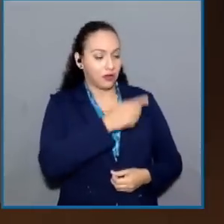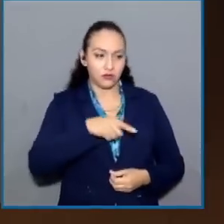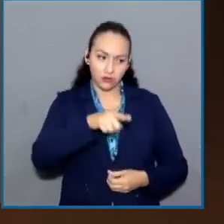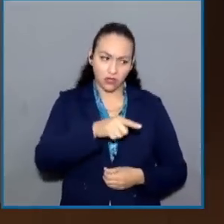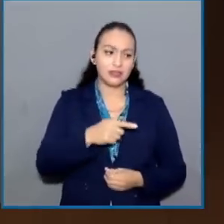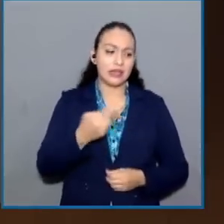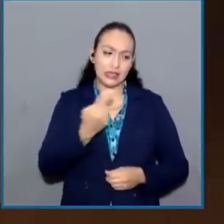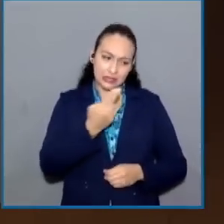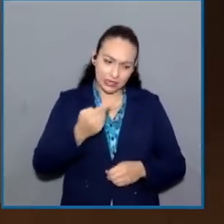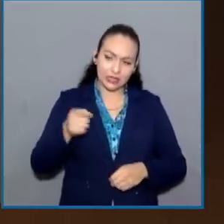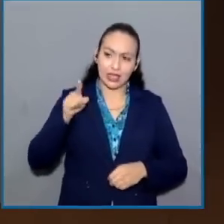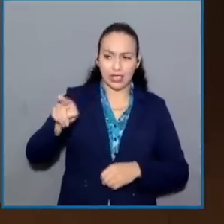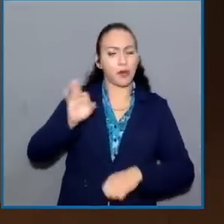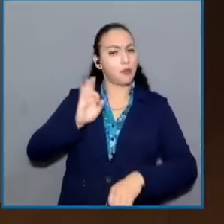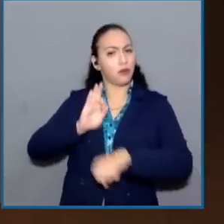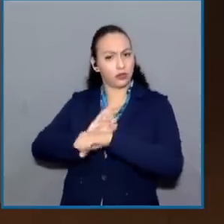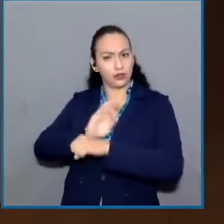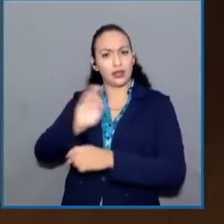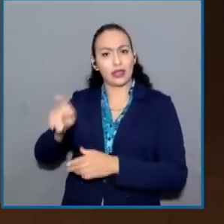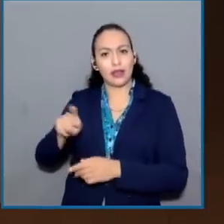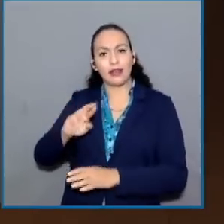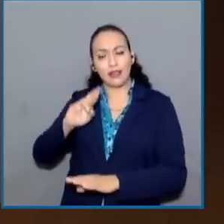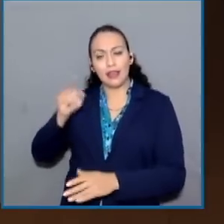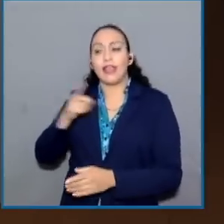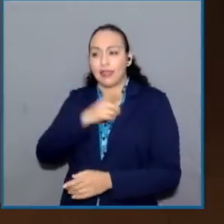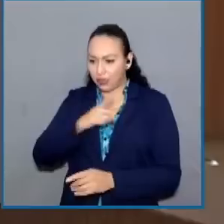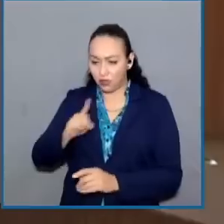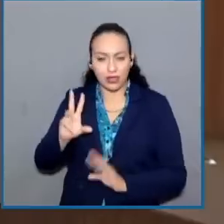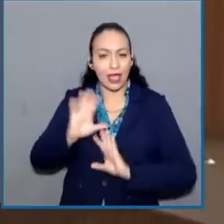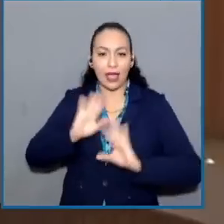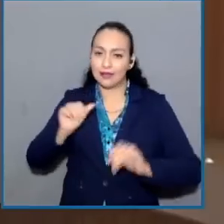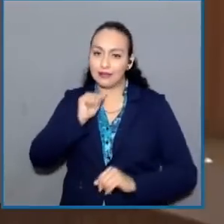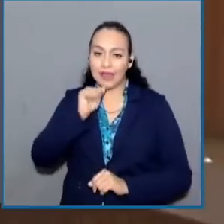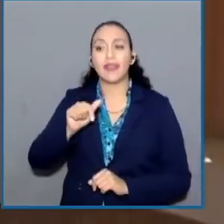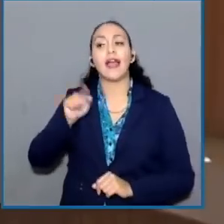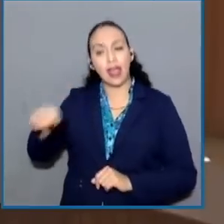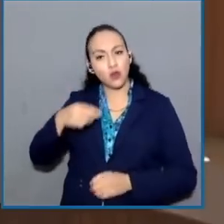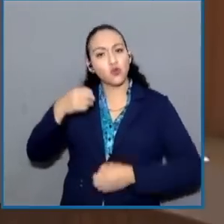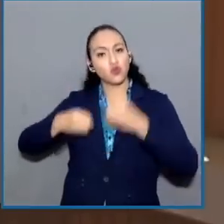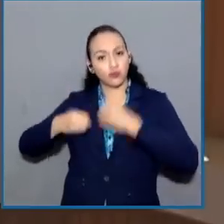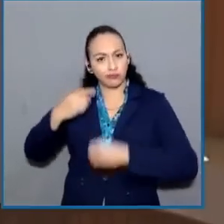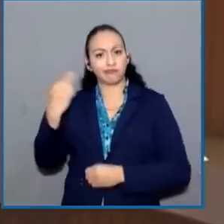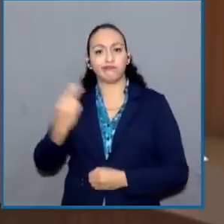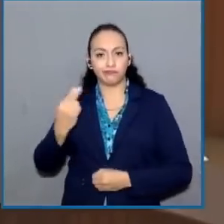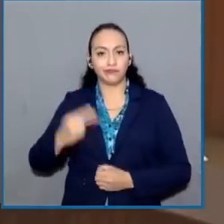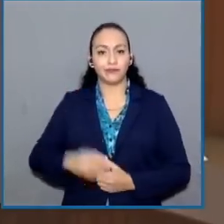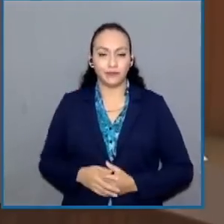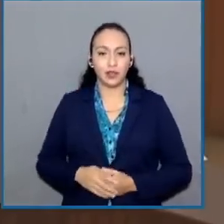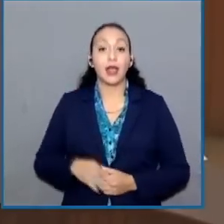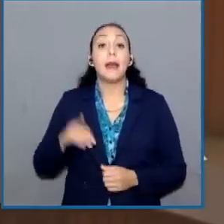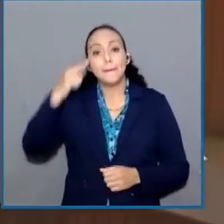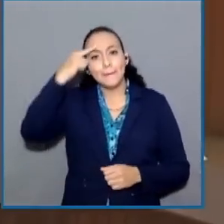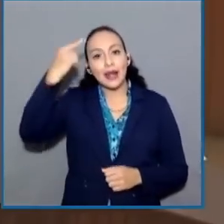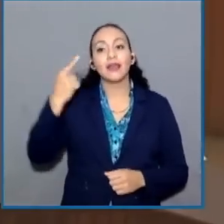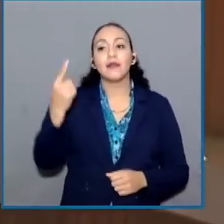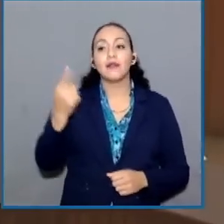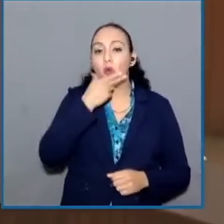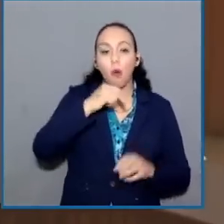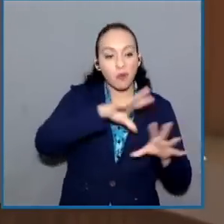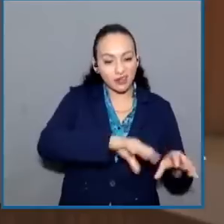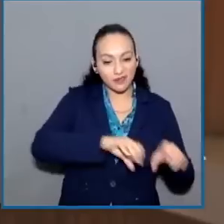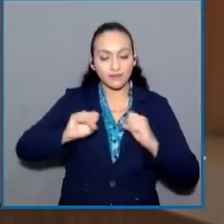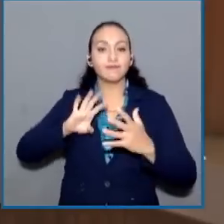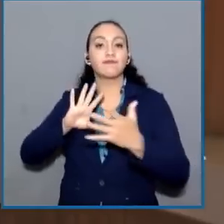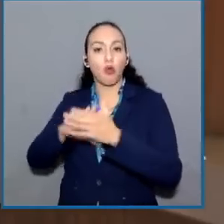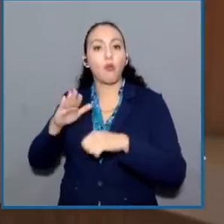de desafuero del magistrado para que enfrente la acusación penal. El magistrado Felipe Alfredo Fuentes Barrera anunció que